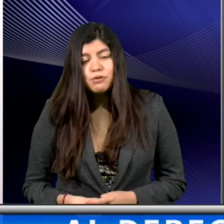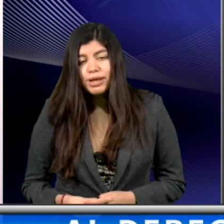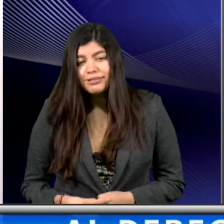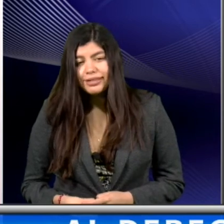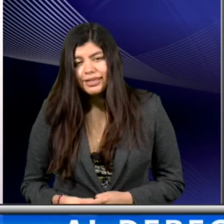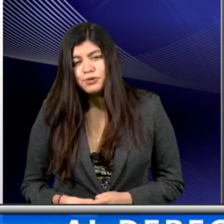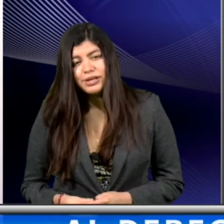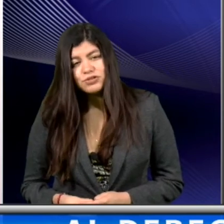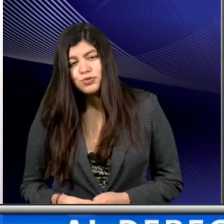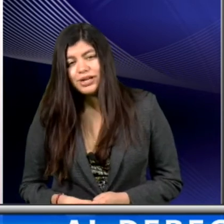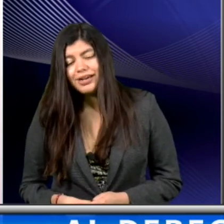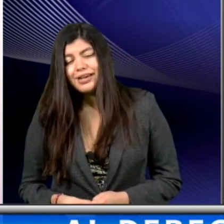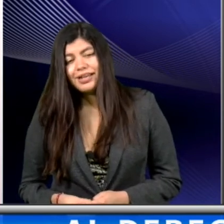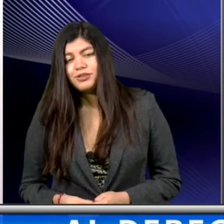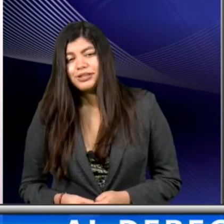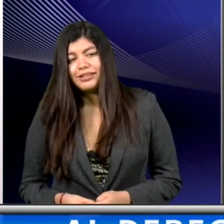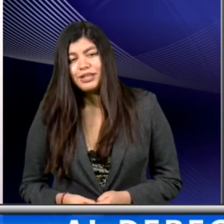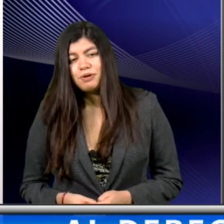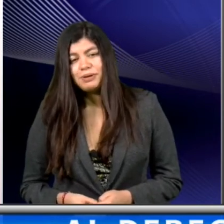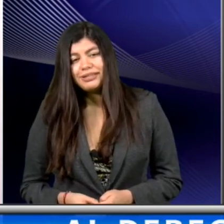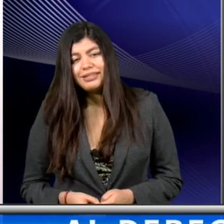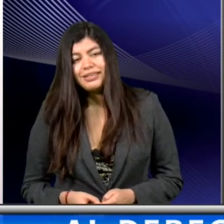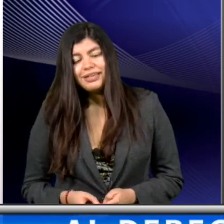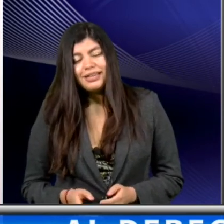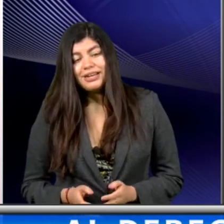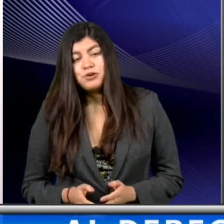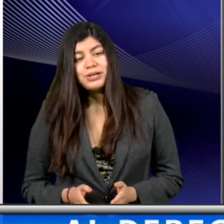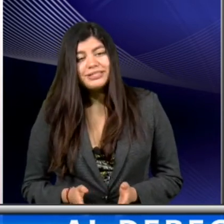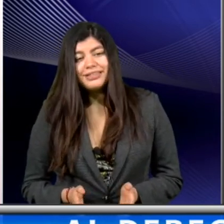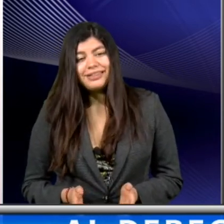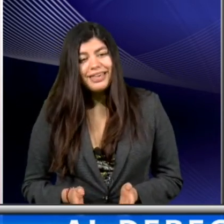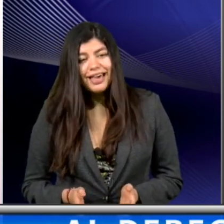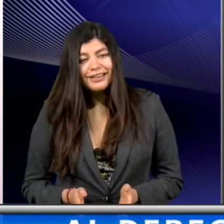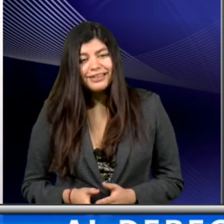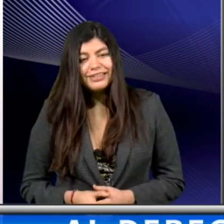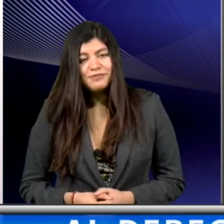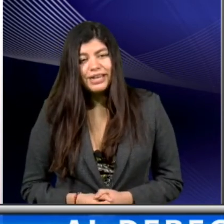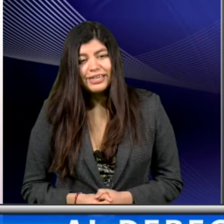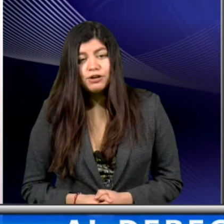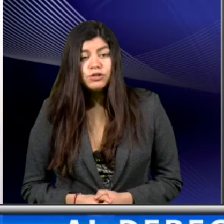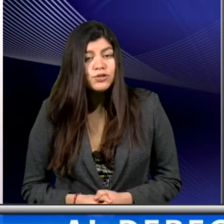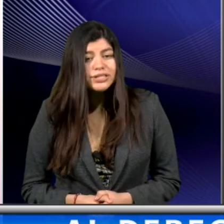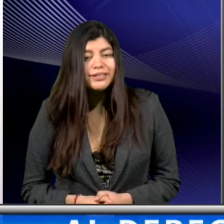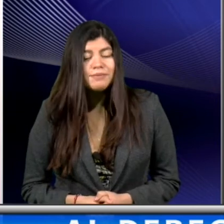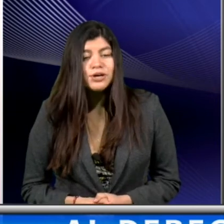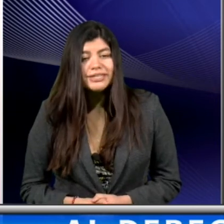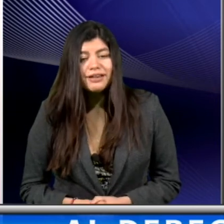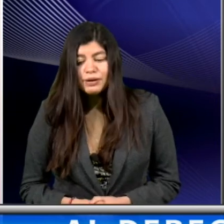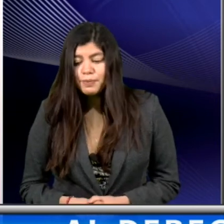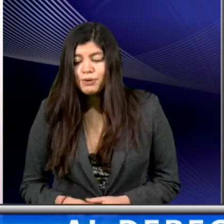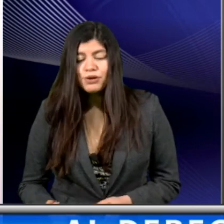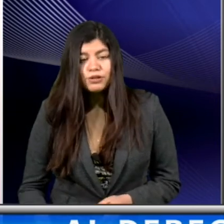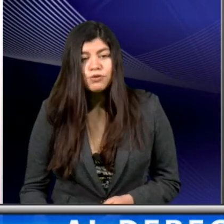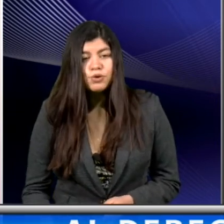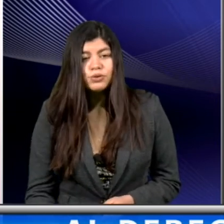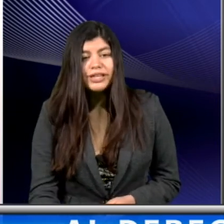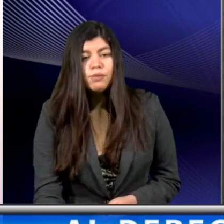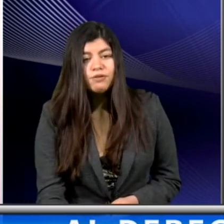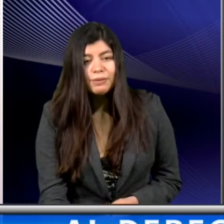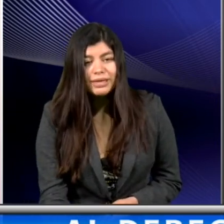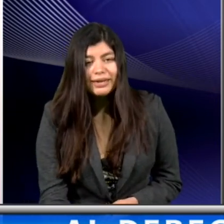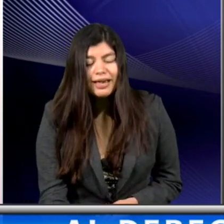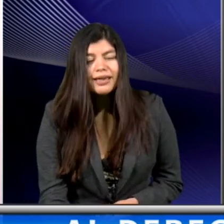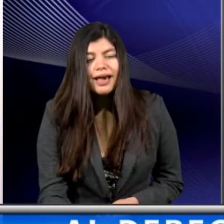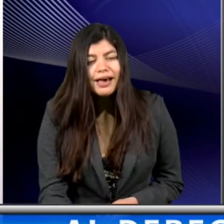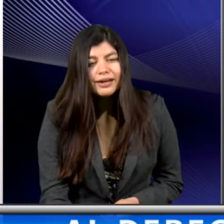más frecuentes en una zona en donde antiguamente no existía este flagelo. Entonces tenemos que saber primero que todo que usted